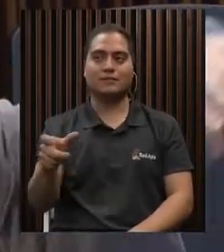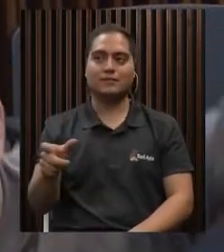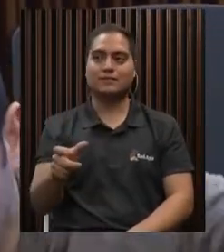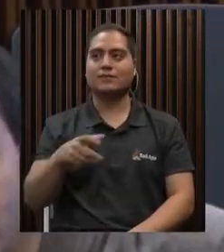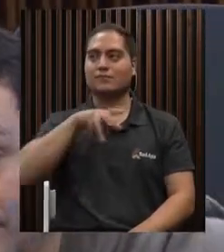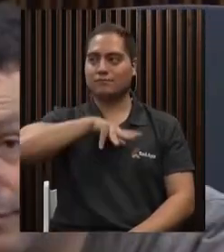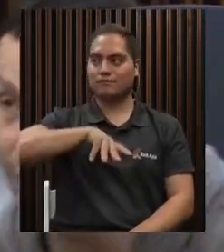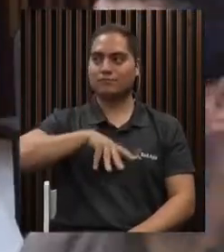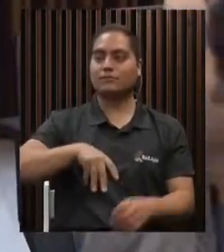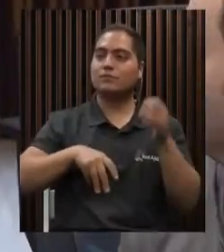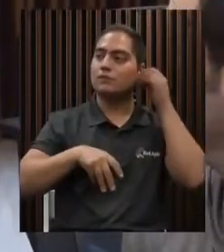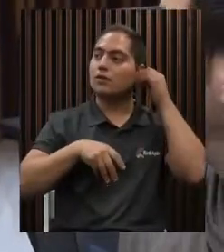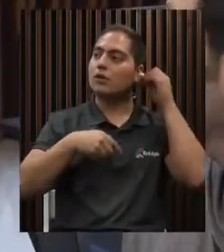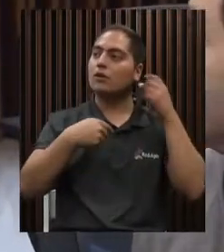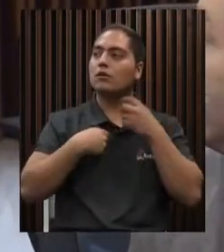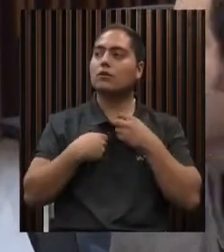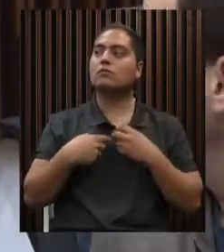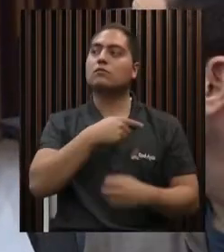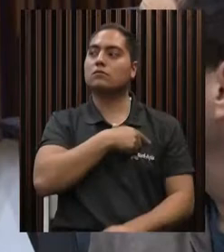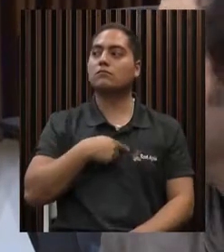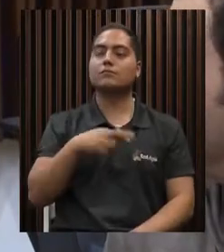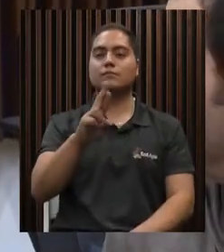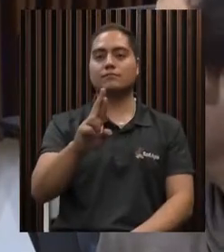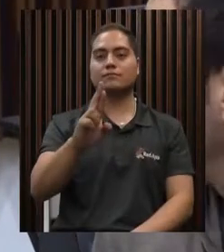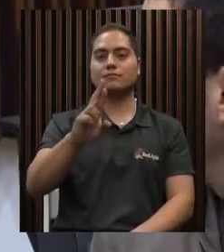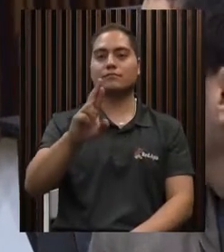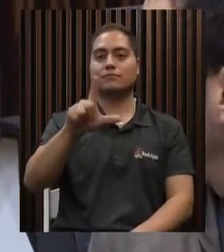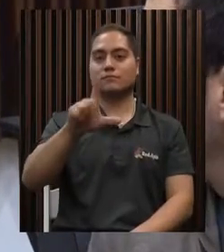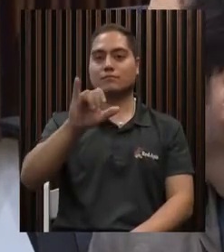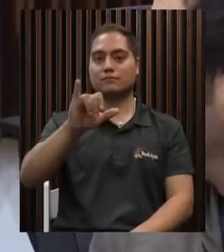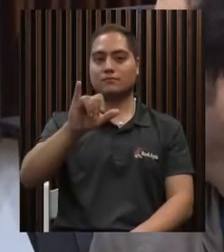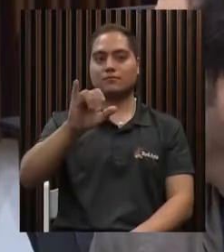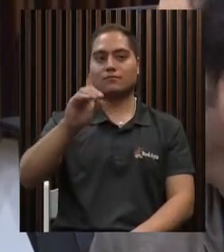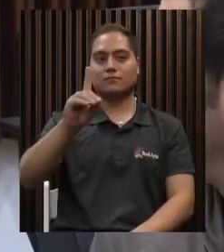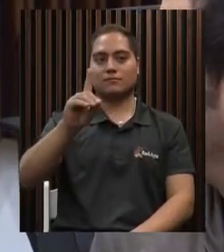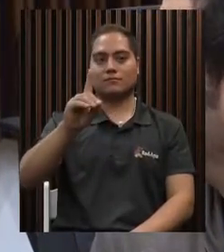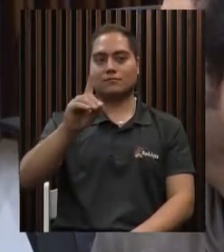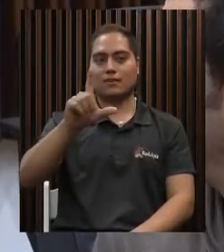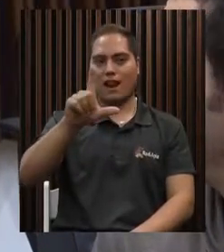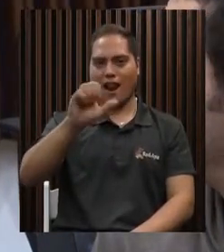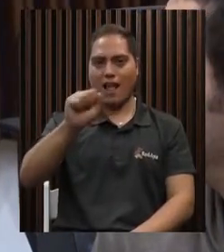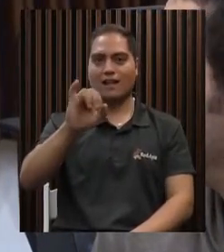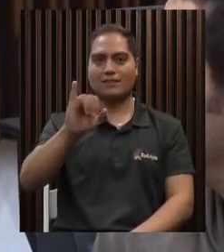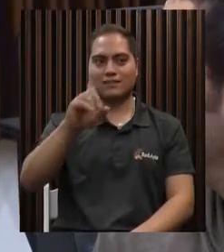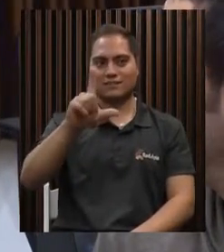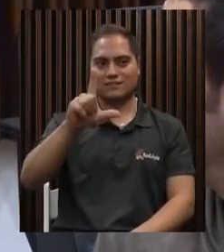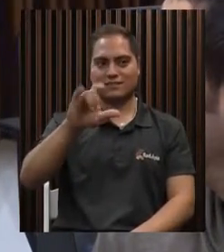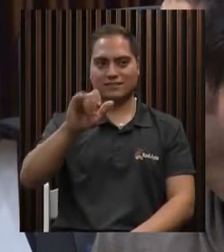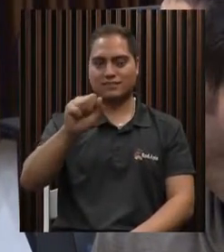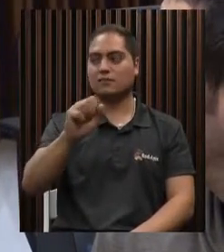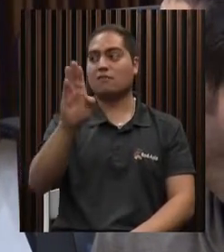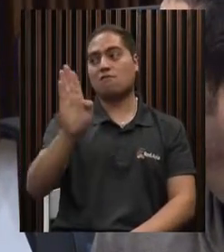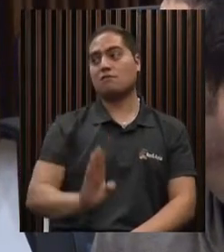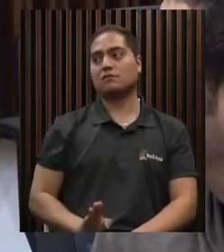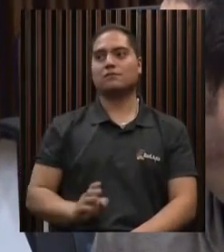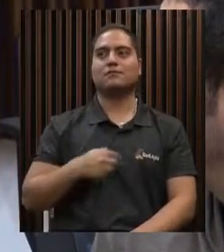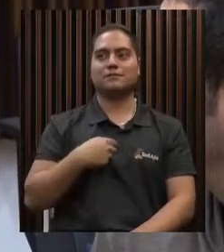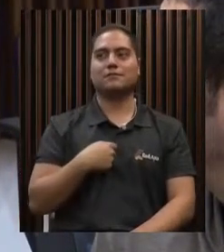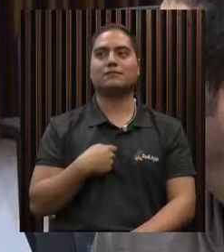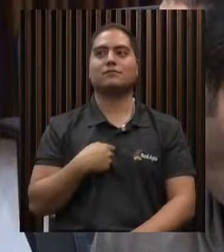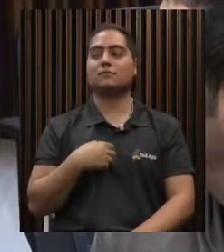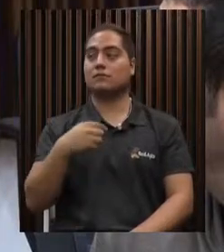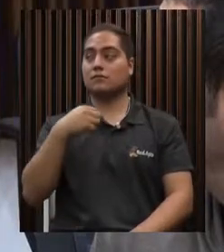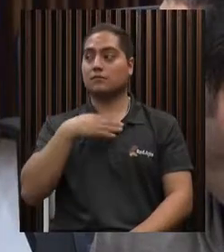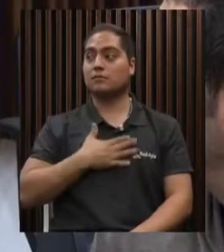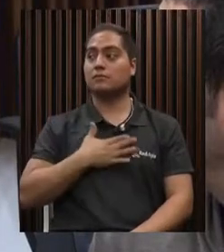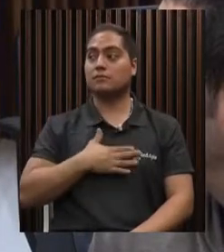yo trabajo a SESC, Servicio Social del Comercio en Brasil. Una cosa que yo quiero llevar de acá es